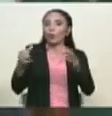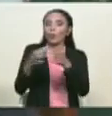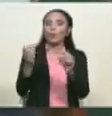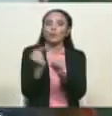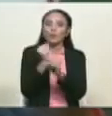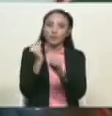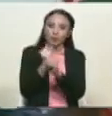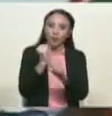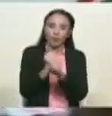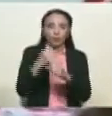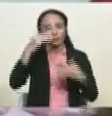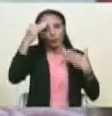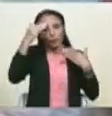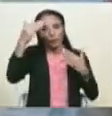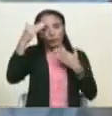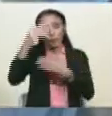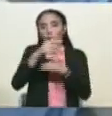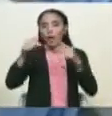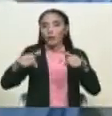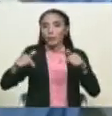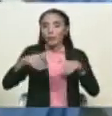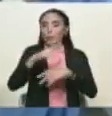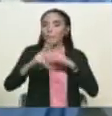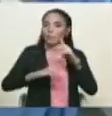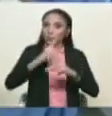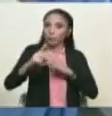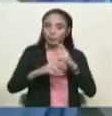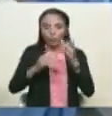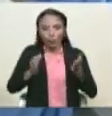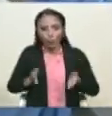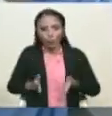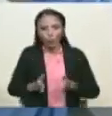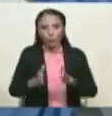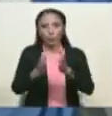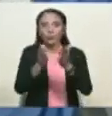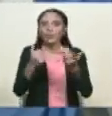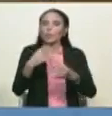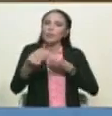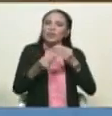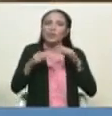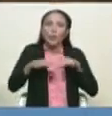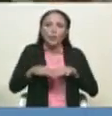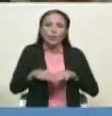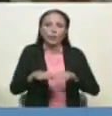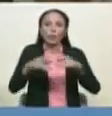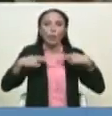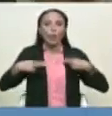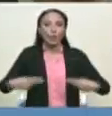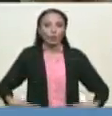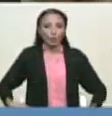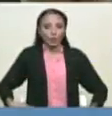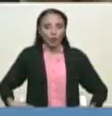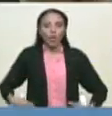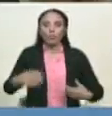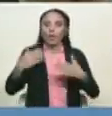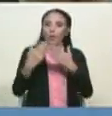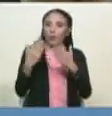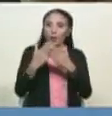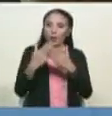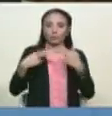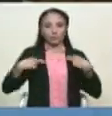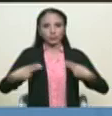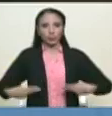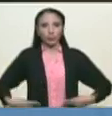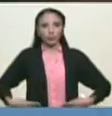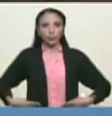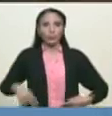Acá estamos en la producción, incursionando en los uniformes escolares. Acá hay un grupo de operarias que día a día